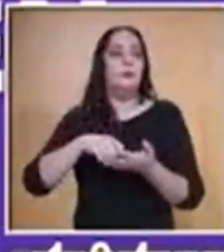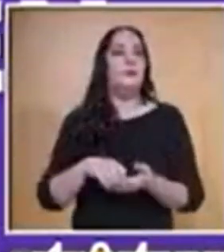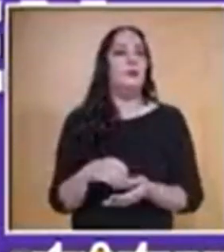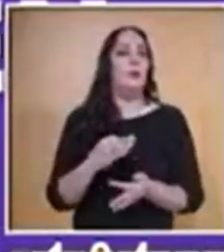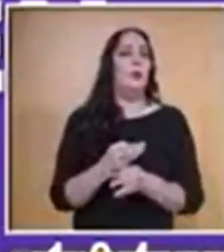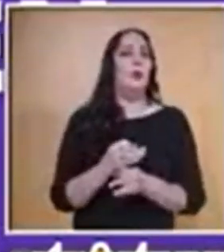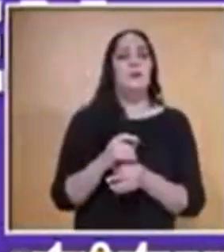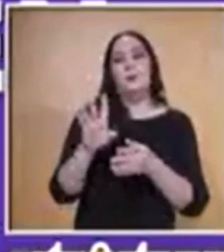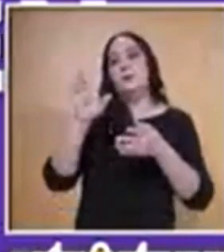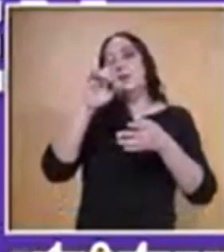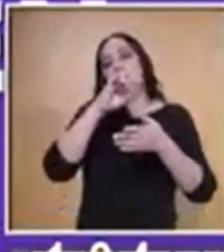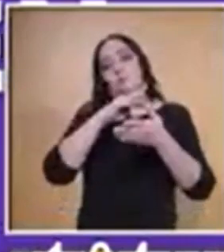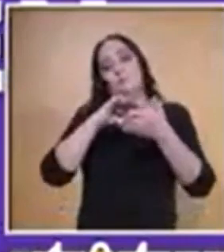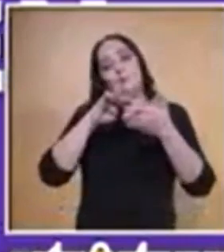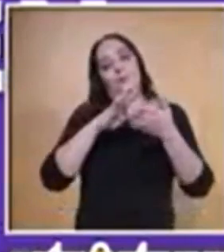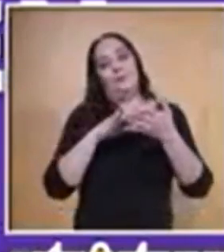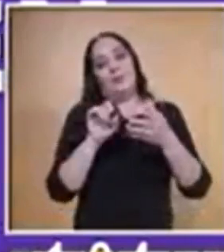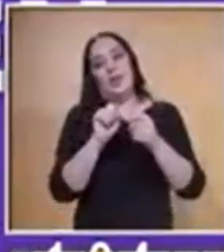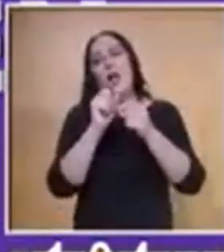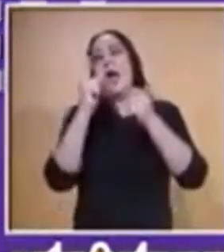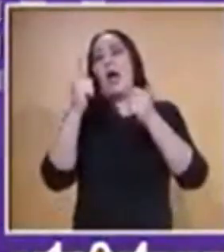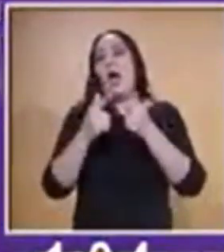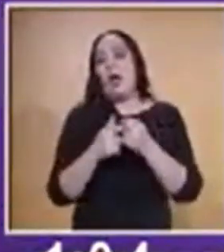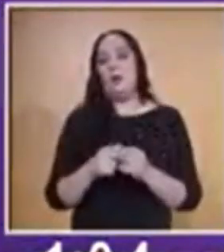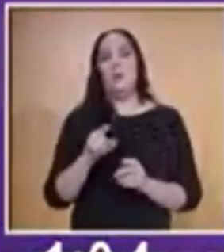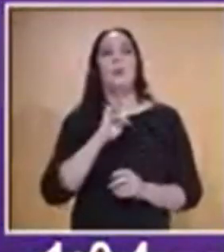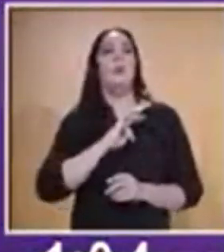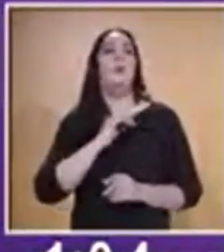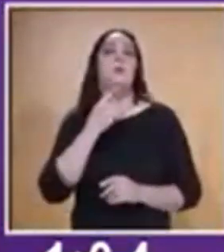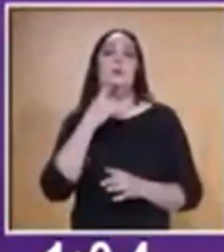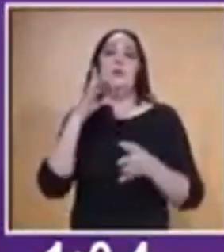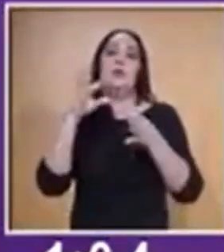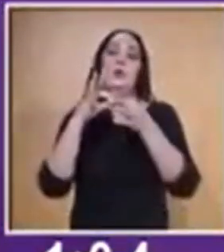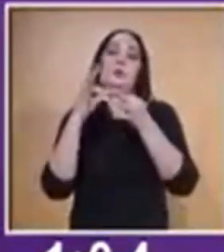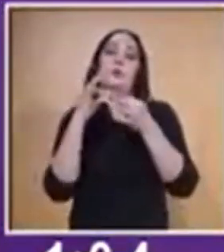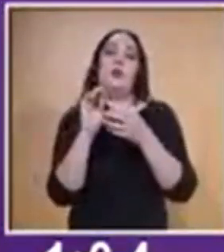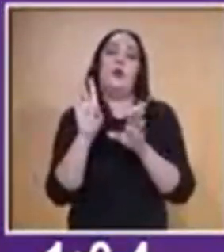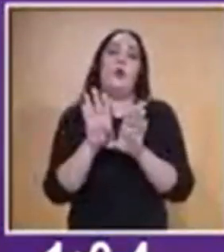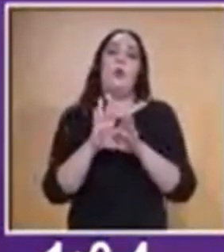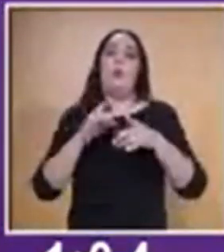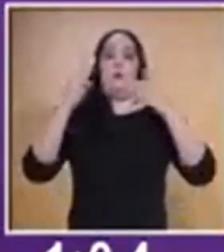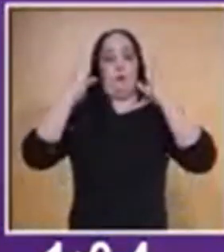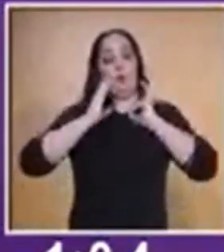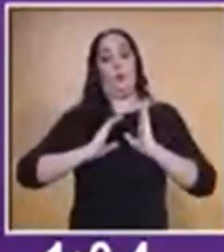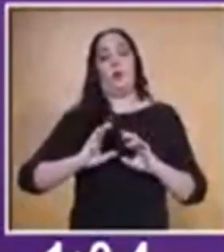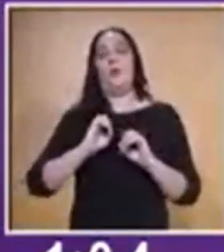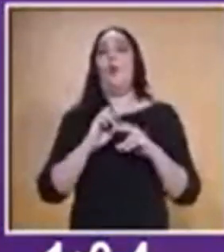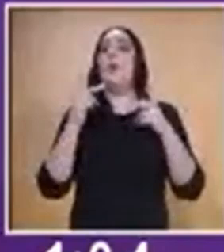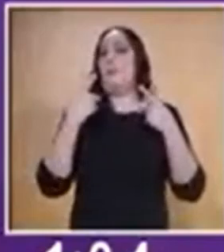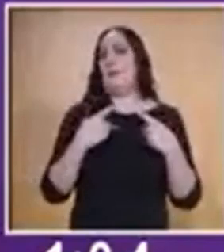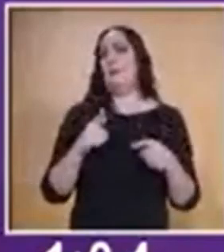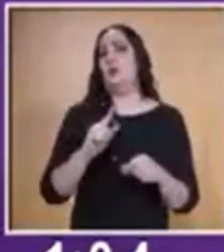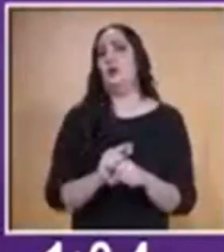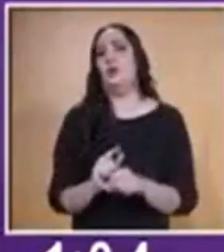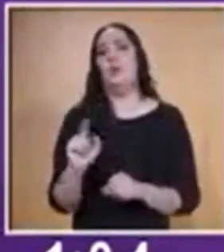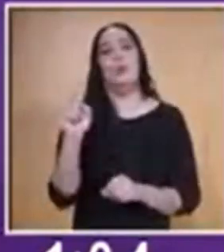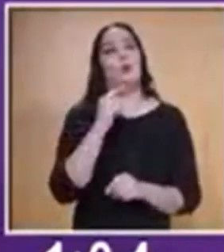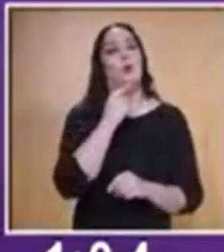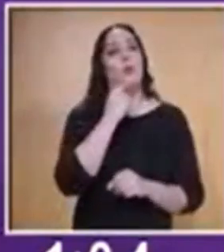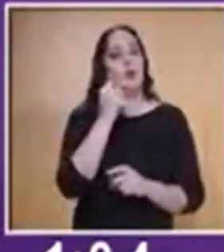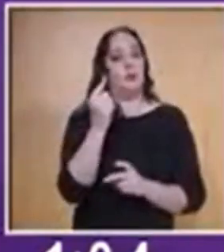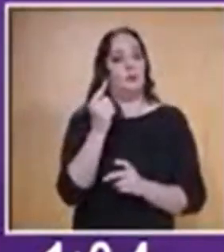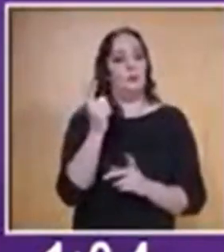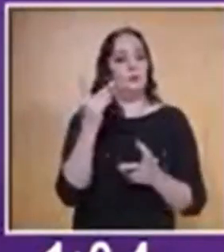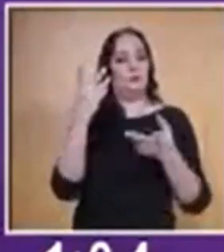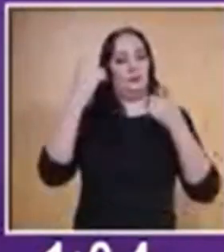una descripción. Incluye rasgos físicos y de personalidad. Al momento de ir describiendo los rasgos físicos, tú vas a ir dibujando en tu